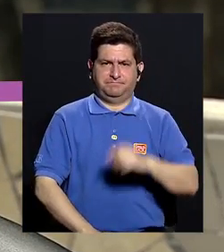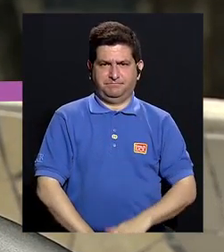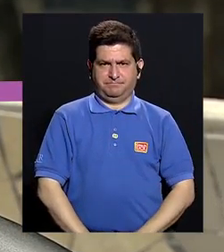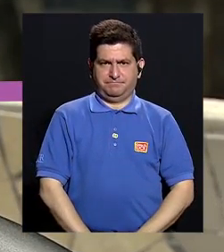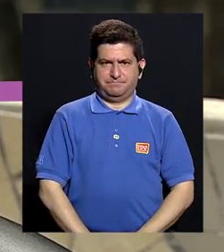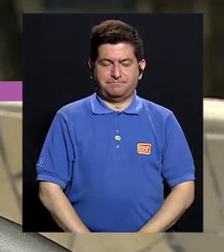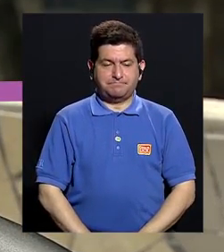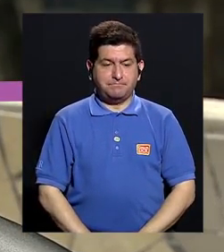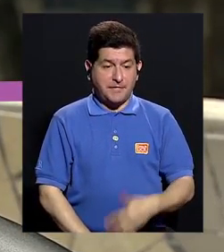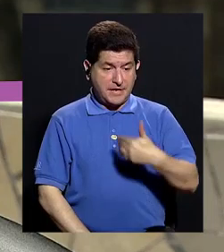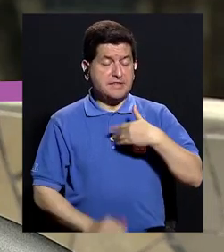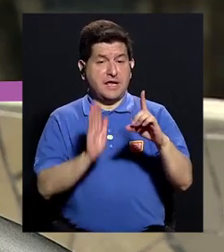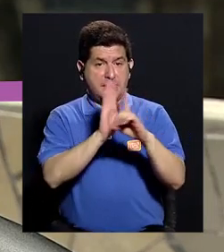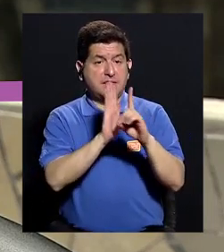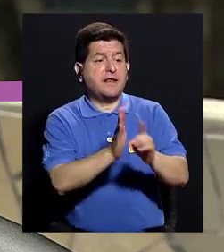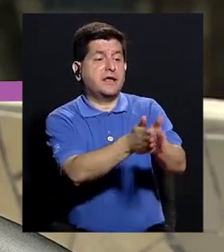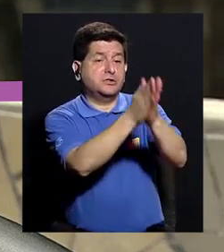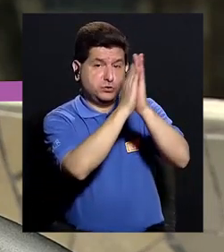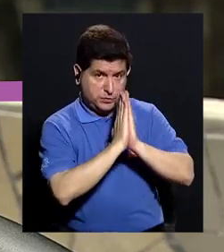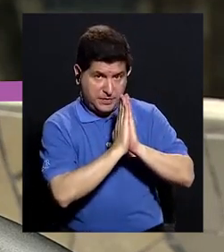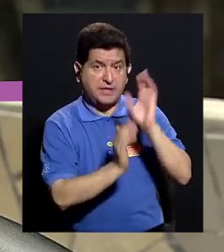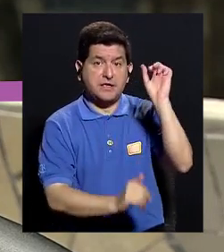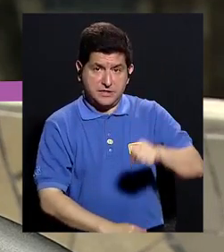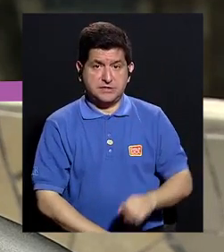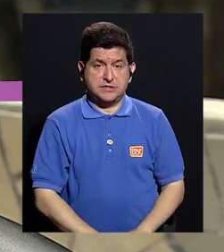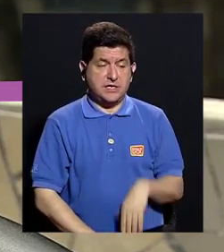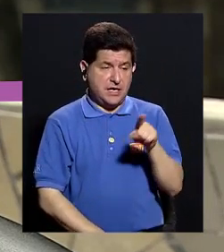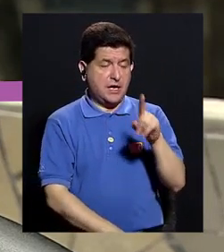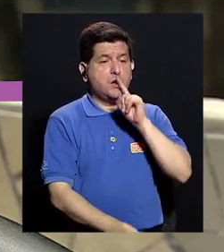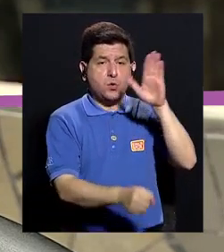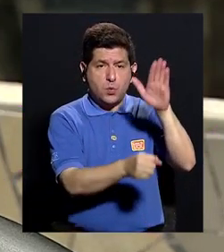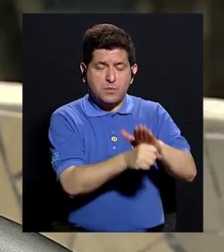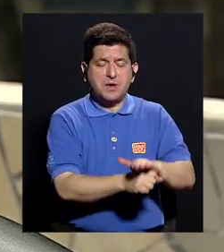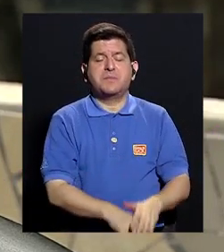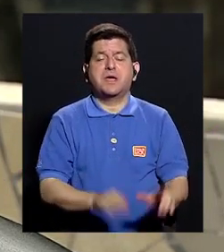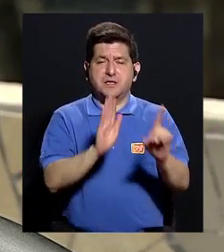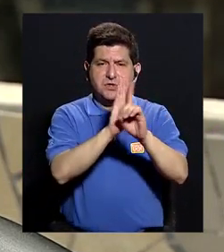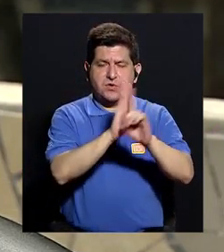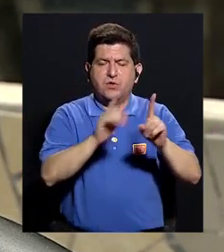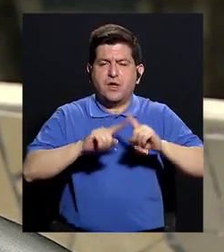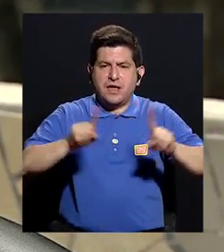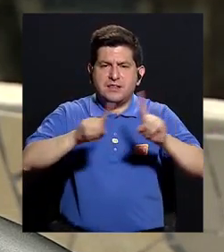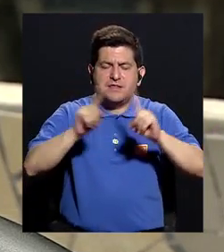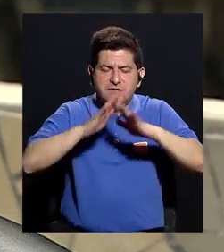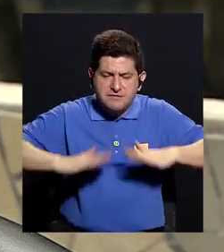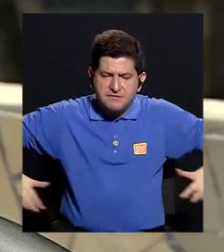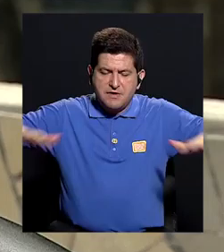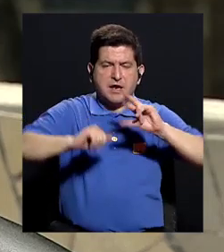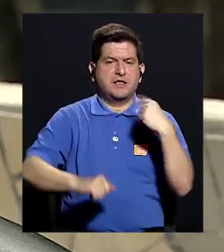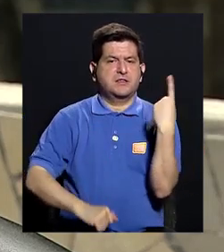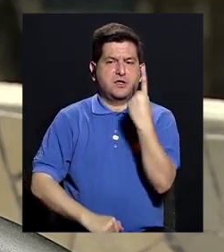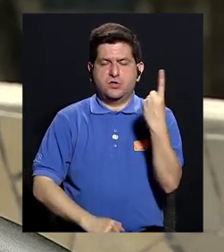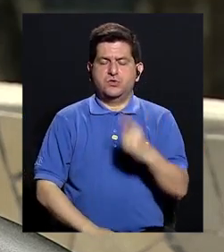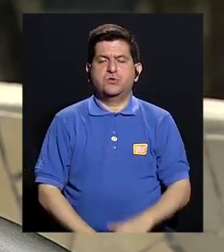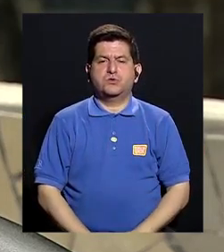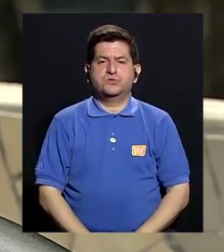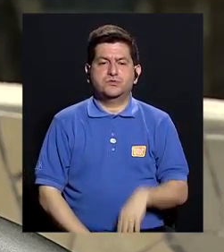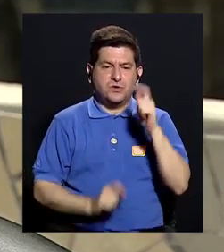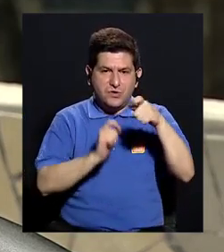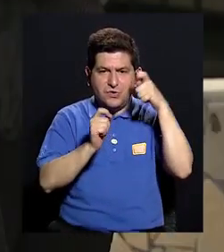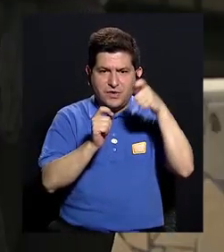pensar que tenemos derecho a ir a pedir la garantía de este derecho en muchos espacios más allá que